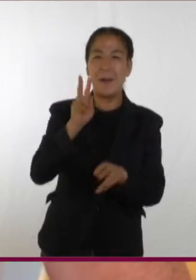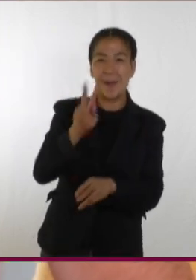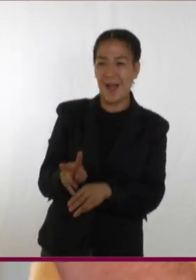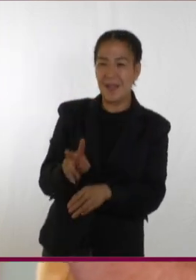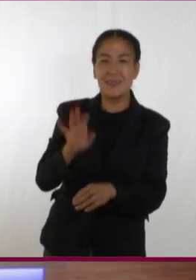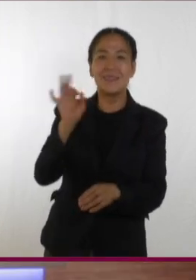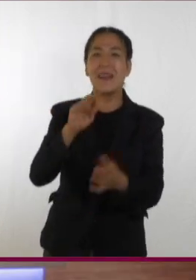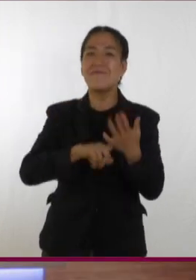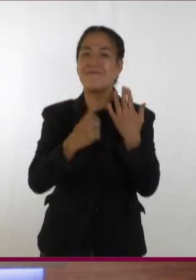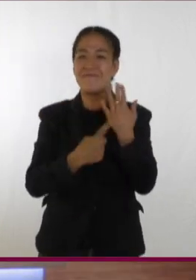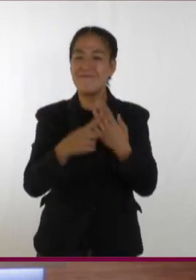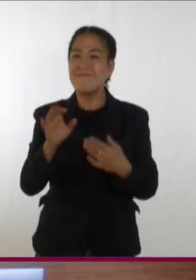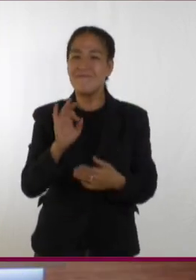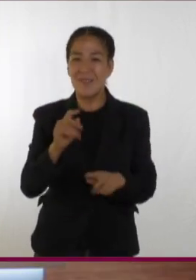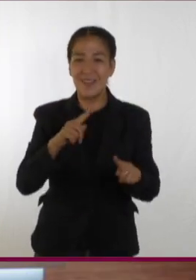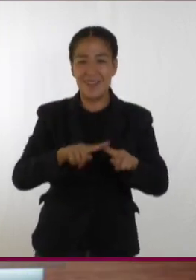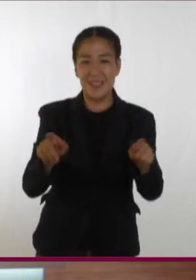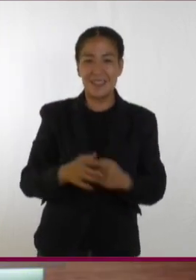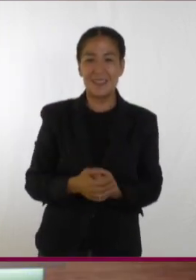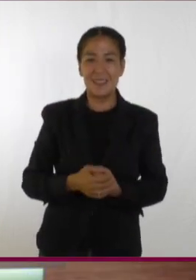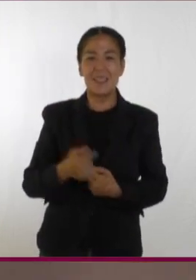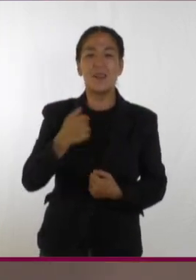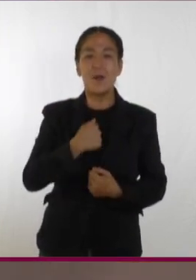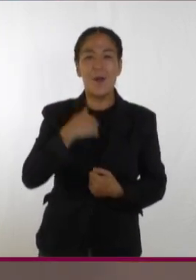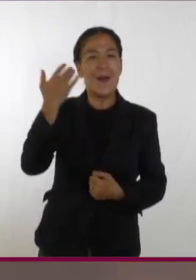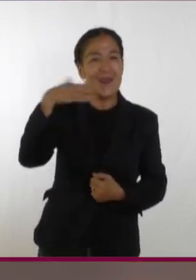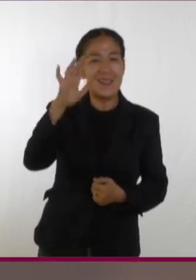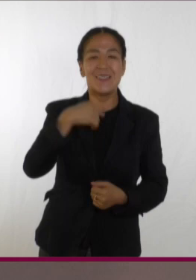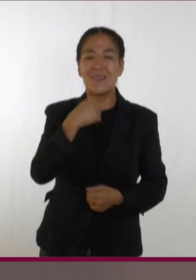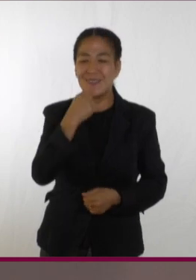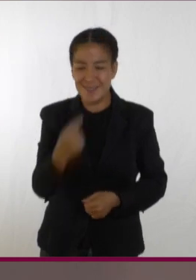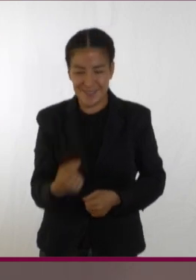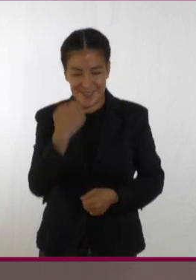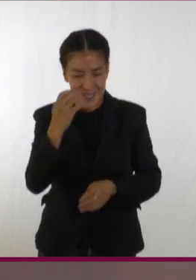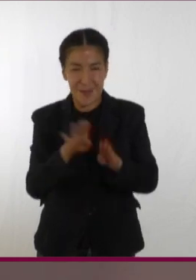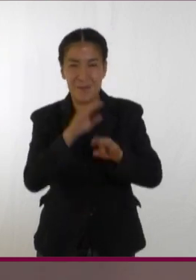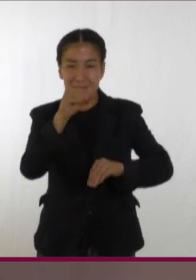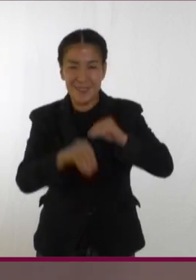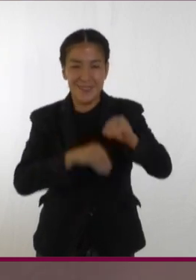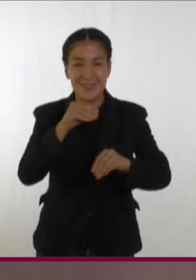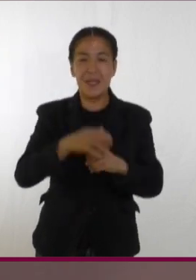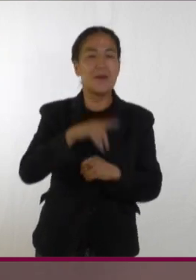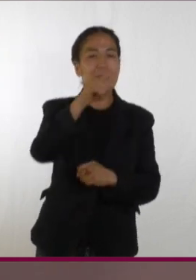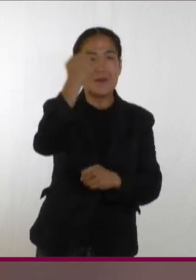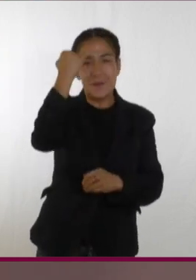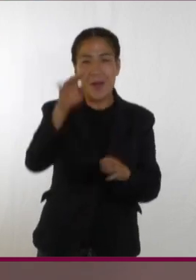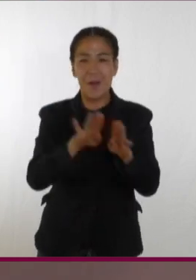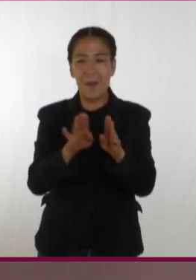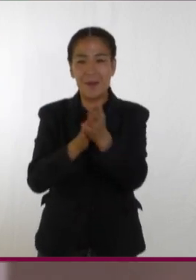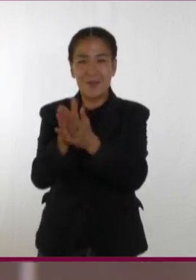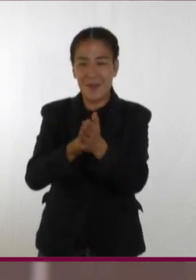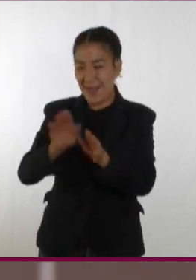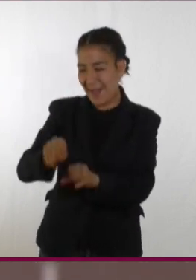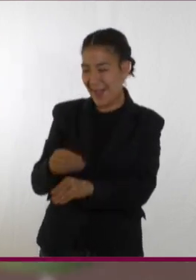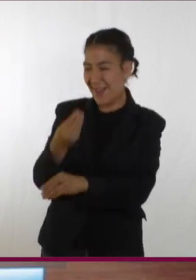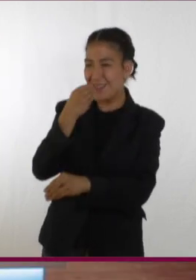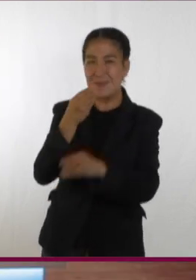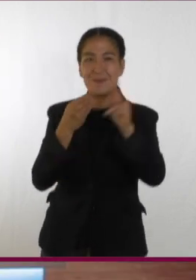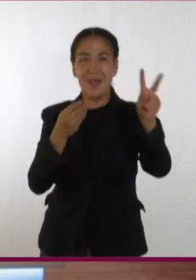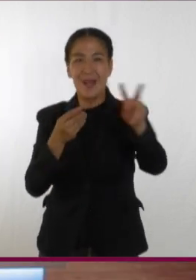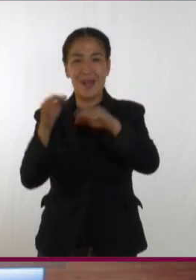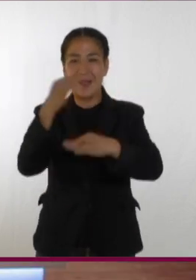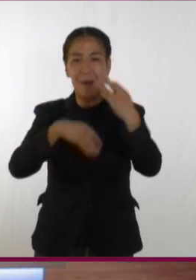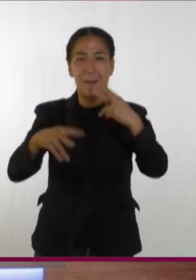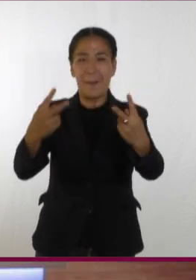las apariencias engañan. Sí. Lo que hubiera dado yo en mi infancia por haber hecho este truco. Imagínate comerme